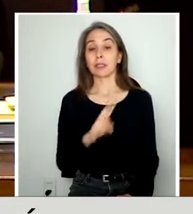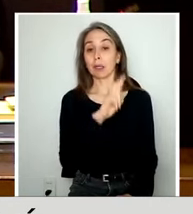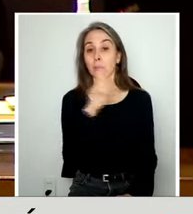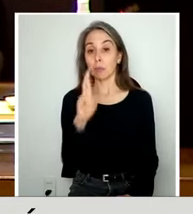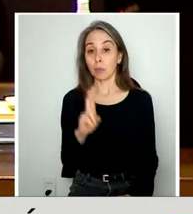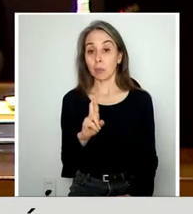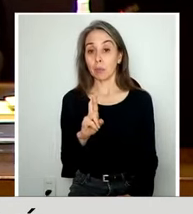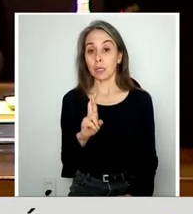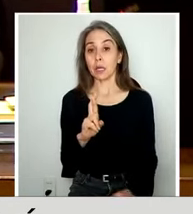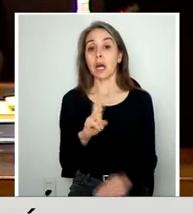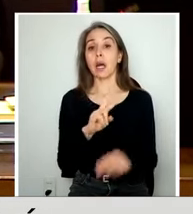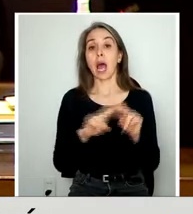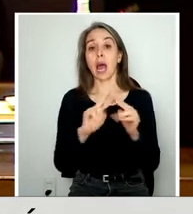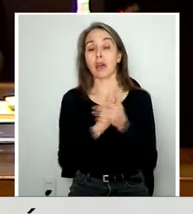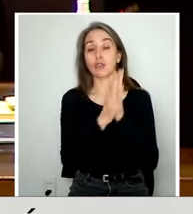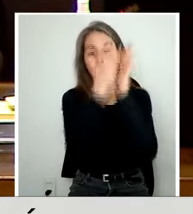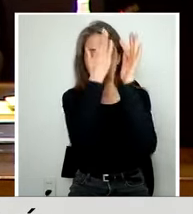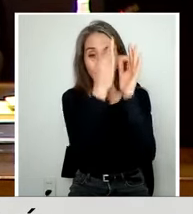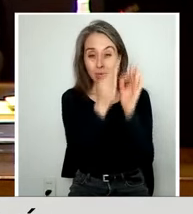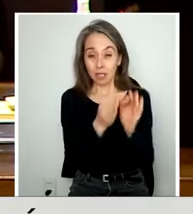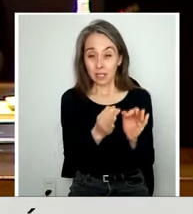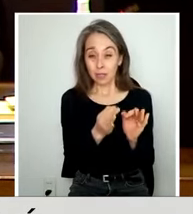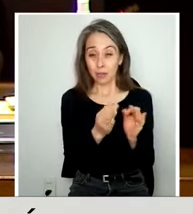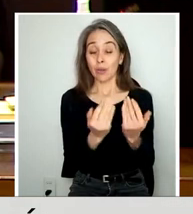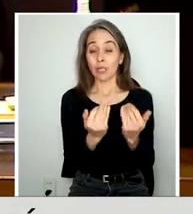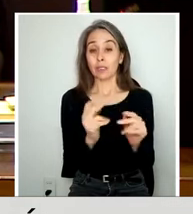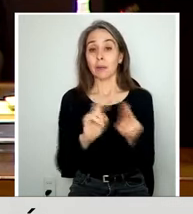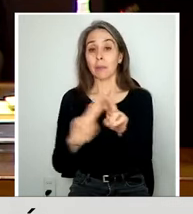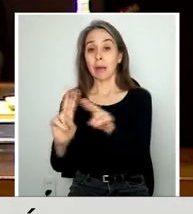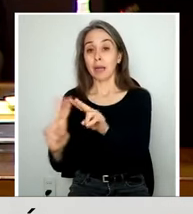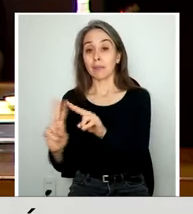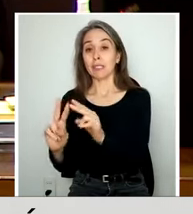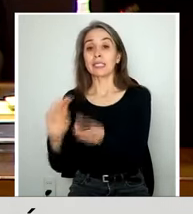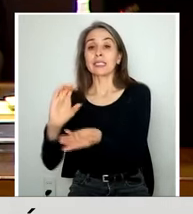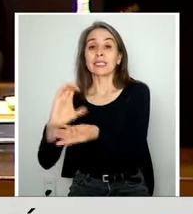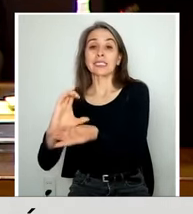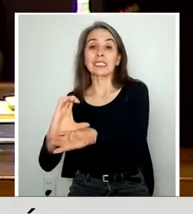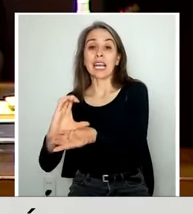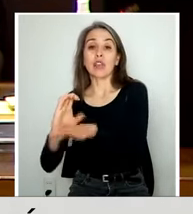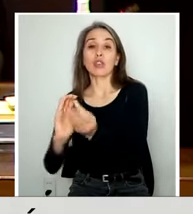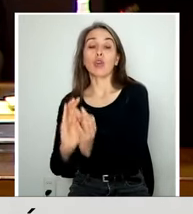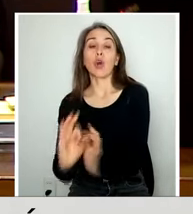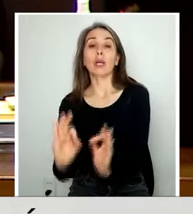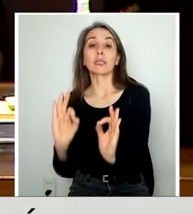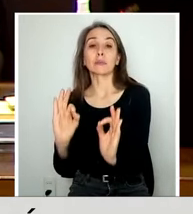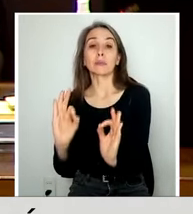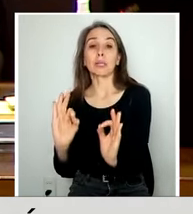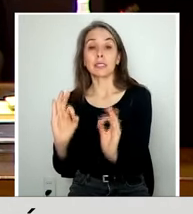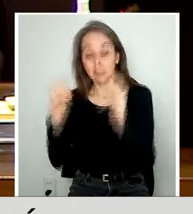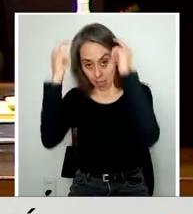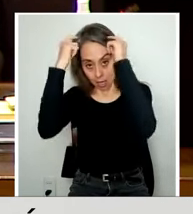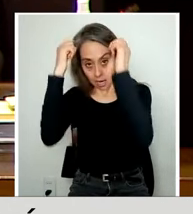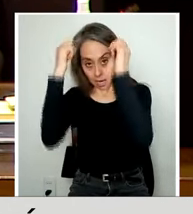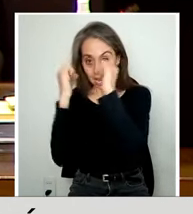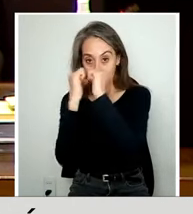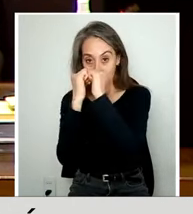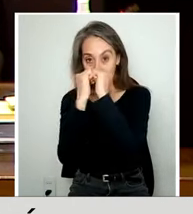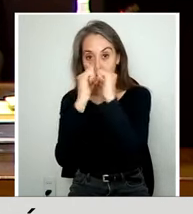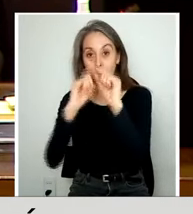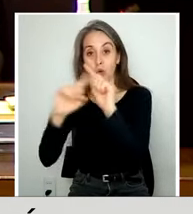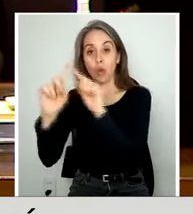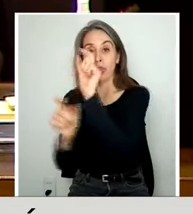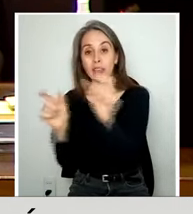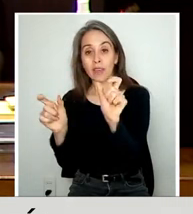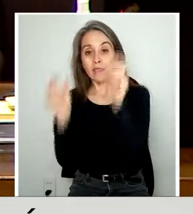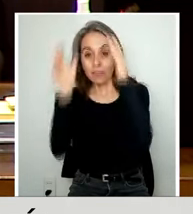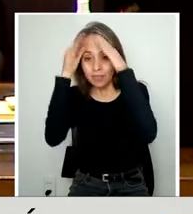todas las medidas necesarias para implementar centros especializados en neudo neurodiversidad en niños y